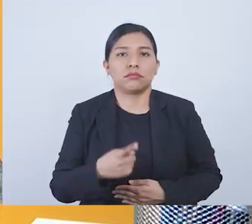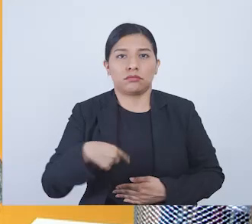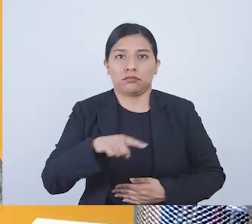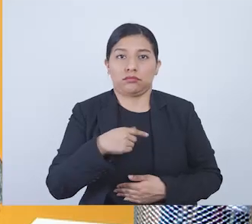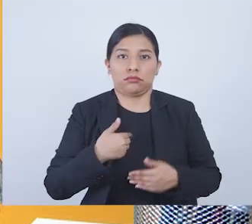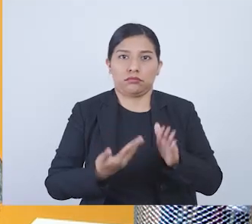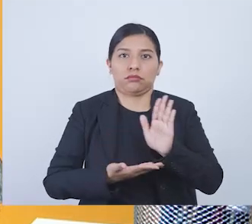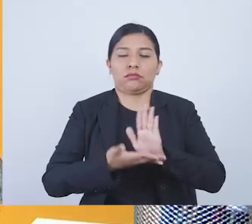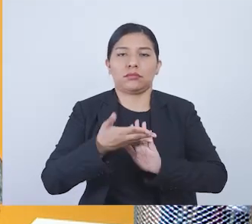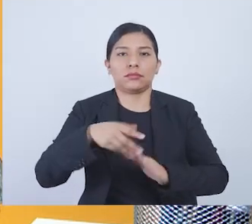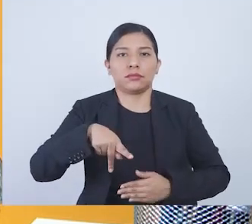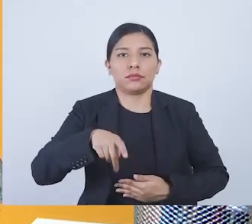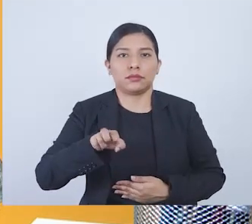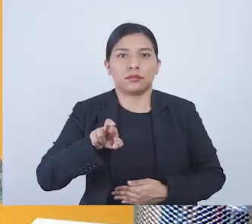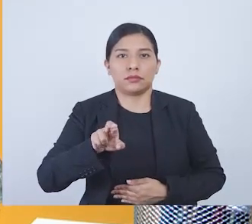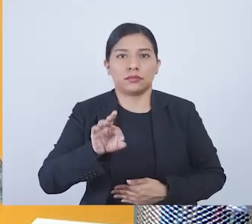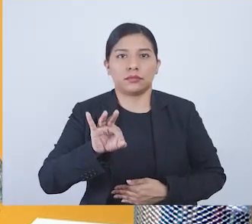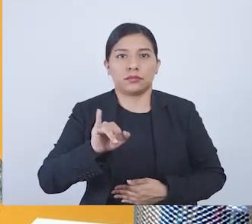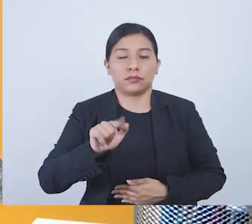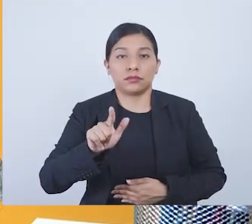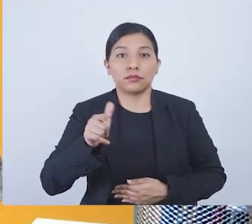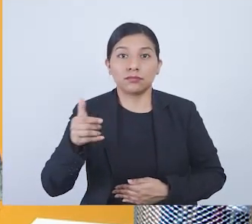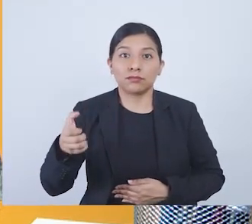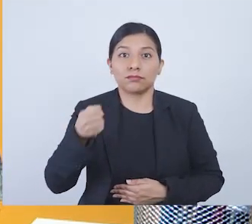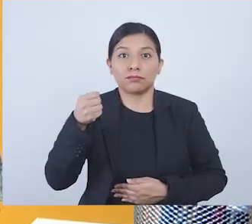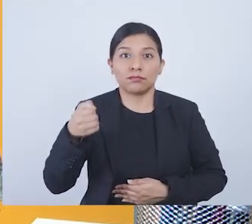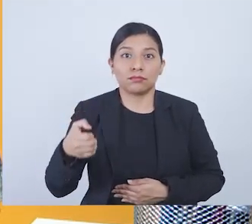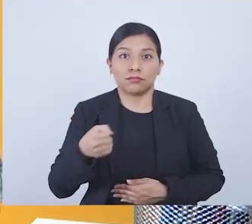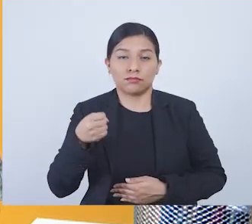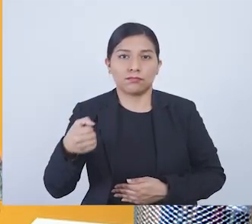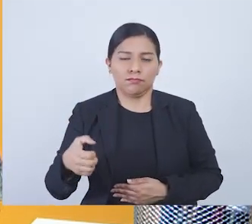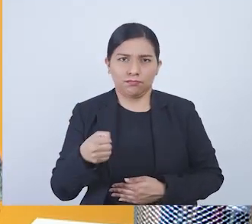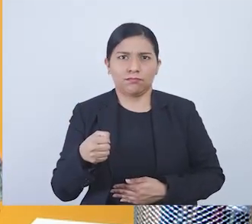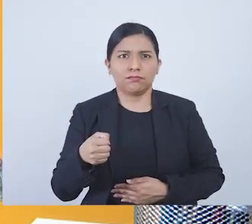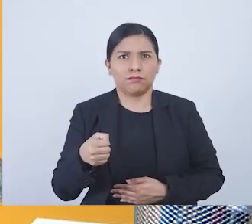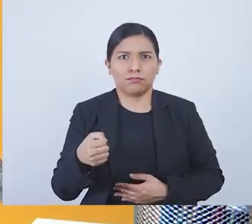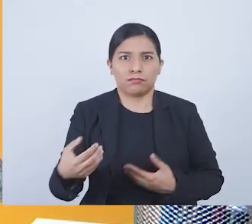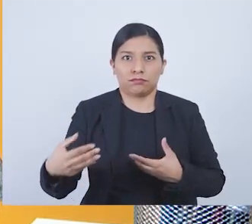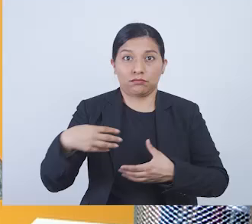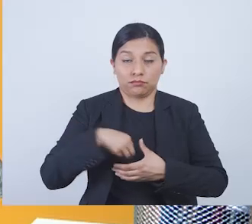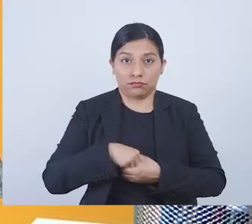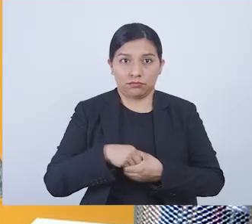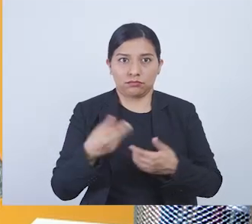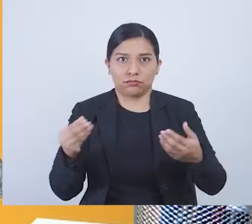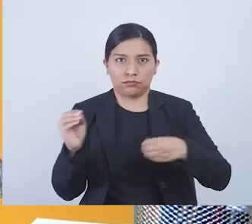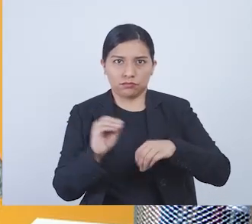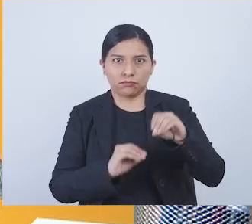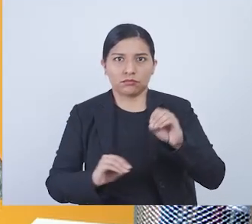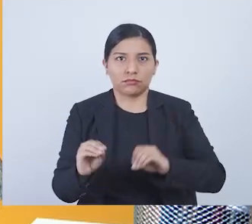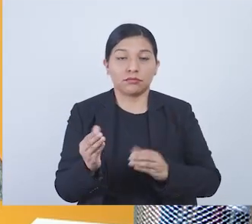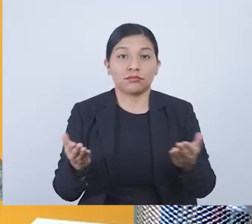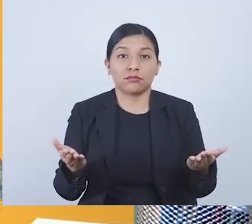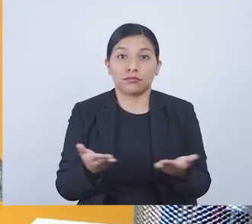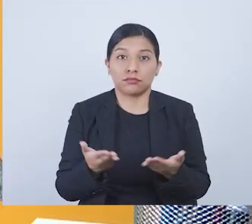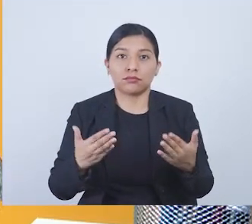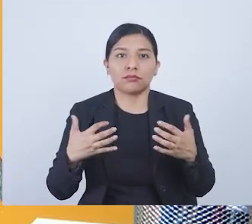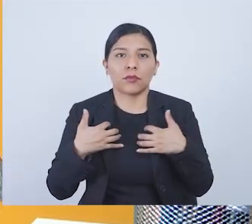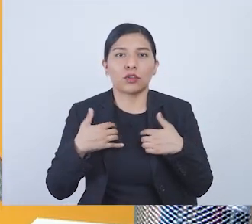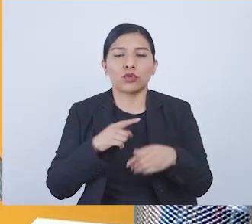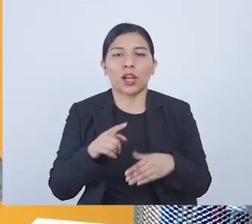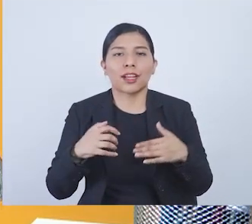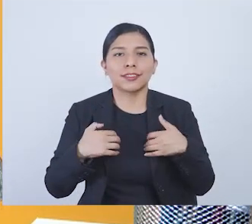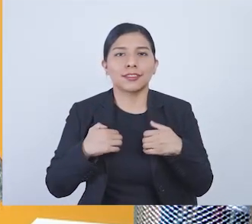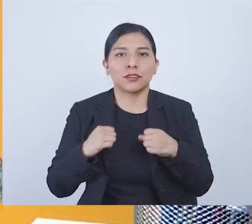un resultado o un logro como es adquirir, construir un estilo de vida